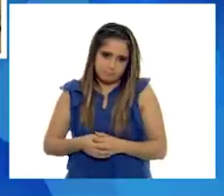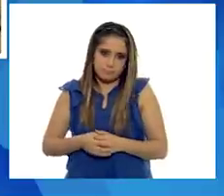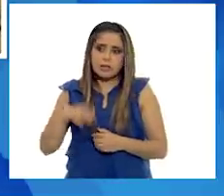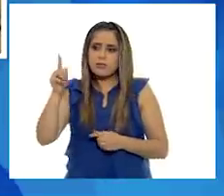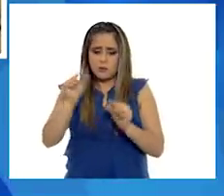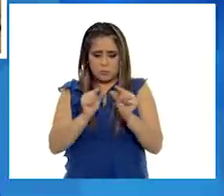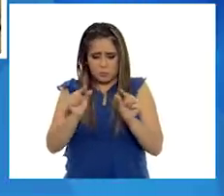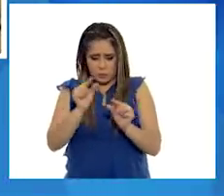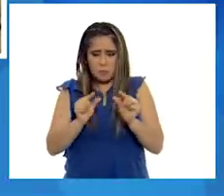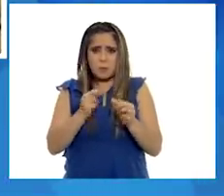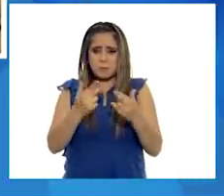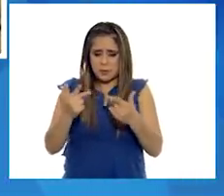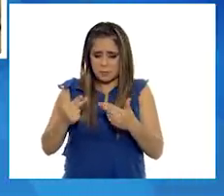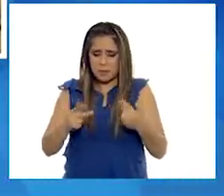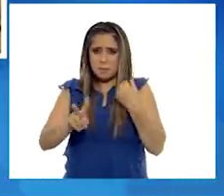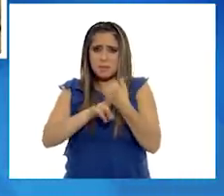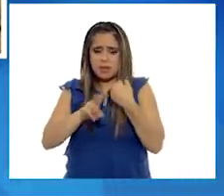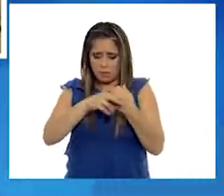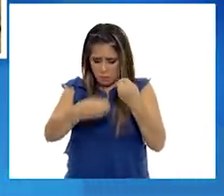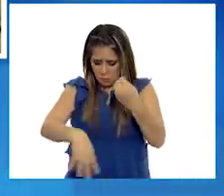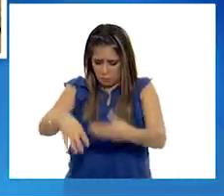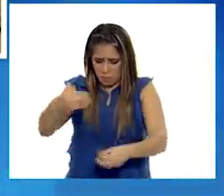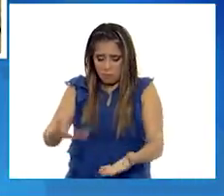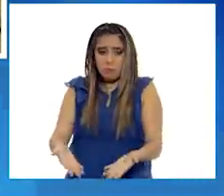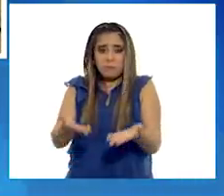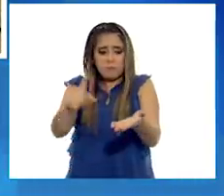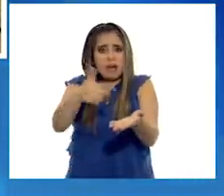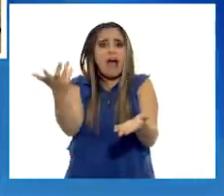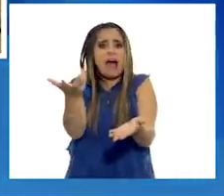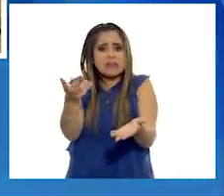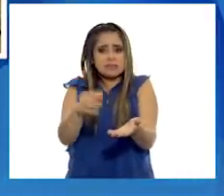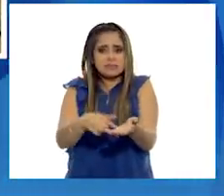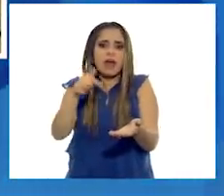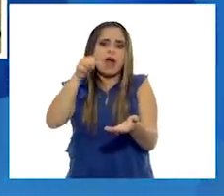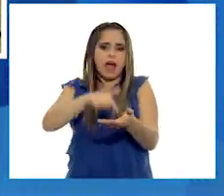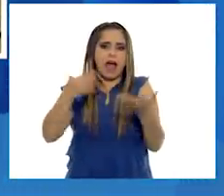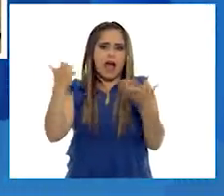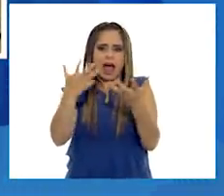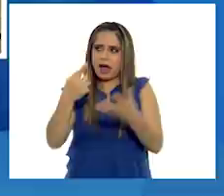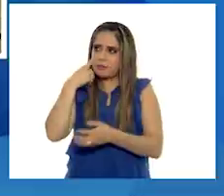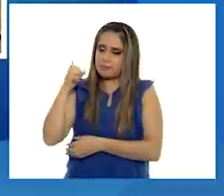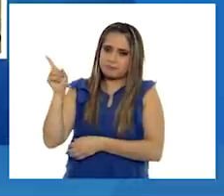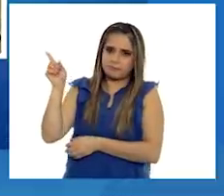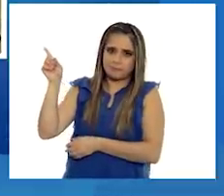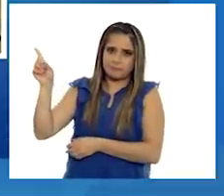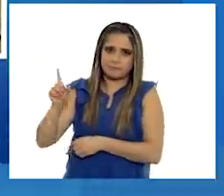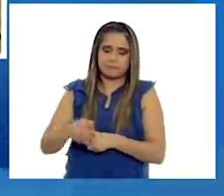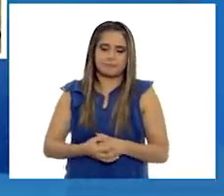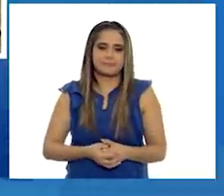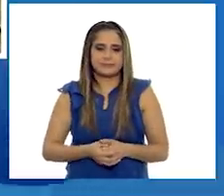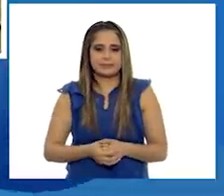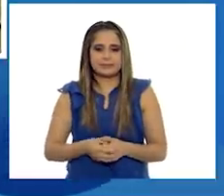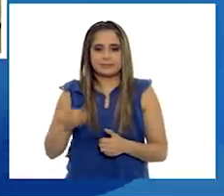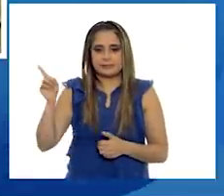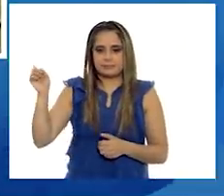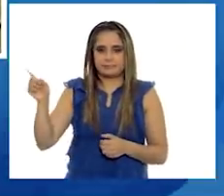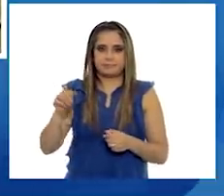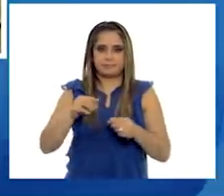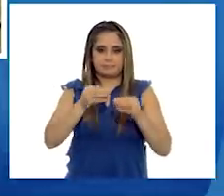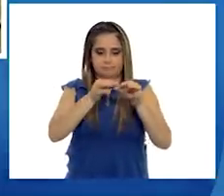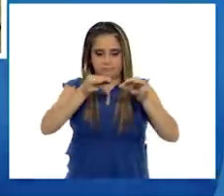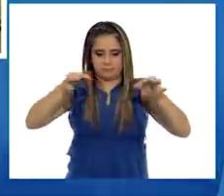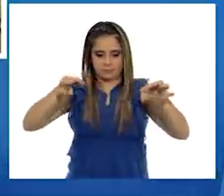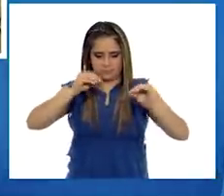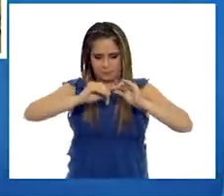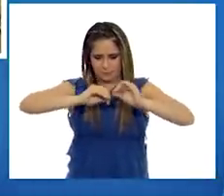pedacería de vidrio que le queda? Se hace la filigrana, el tejido, este es tejido. Este es tejido,